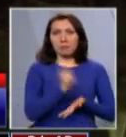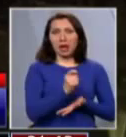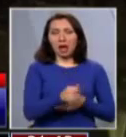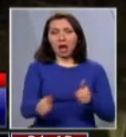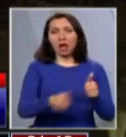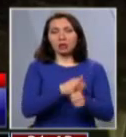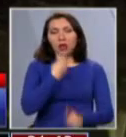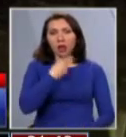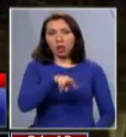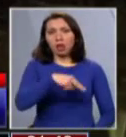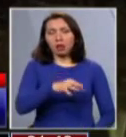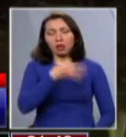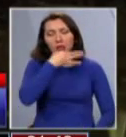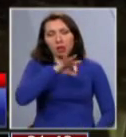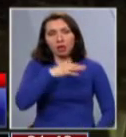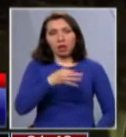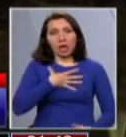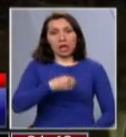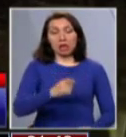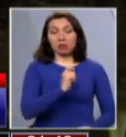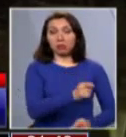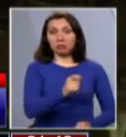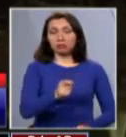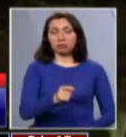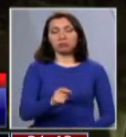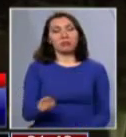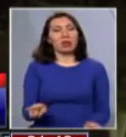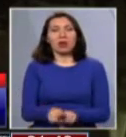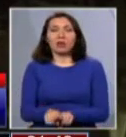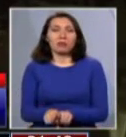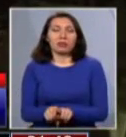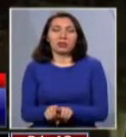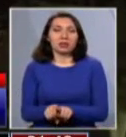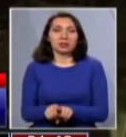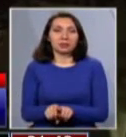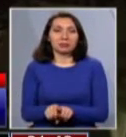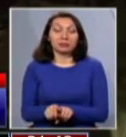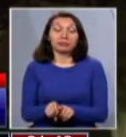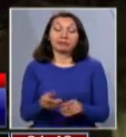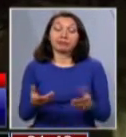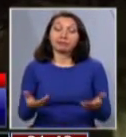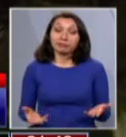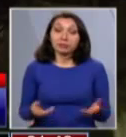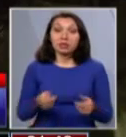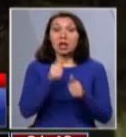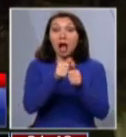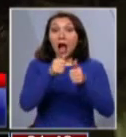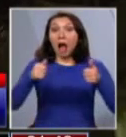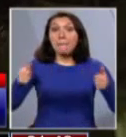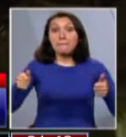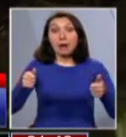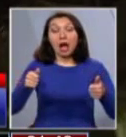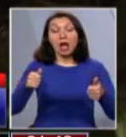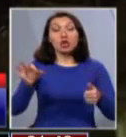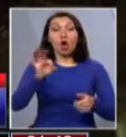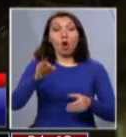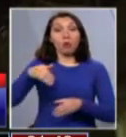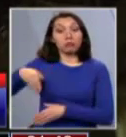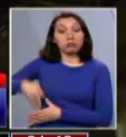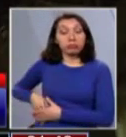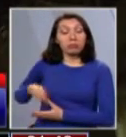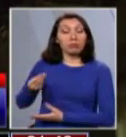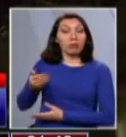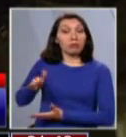asesoría verbal a tus hijos es más o menos lo mismo y sea para campaña o sea por el bolsillo